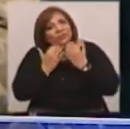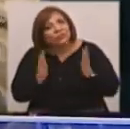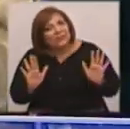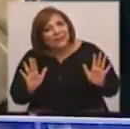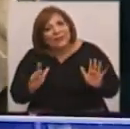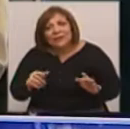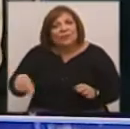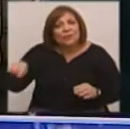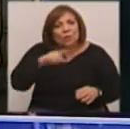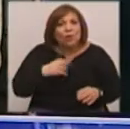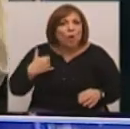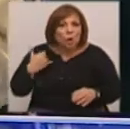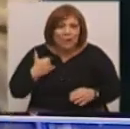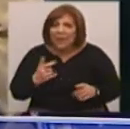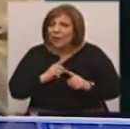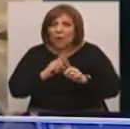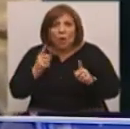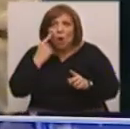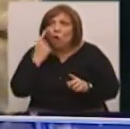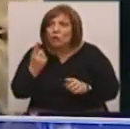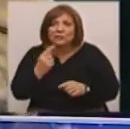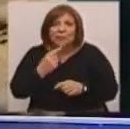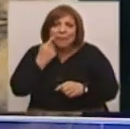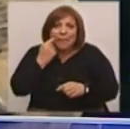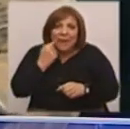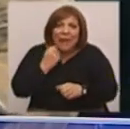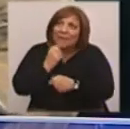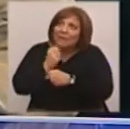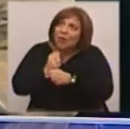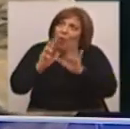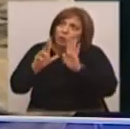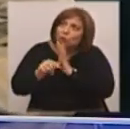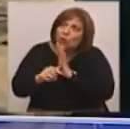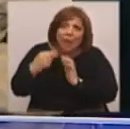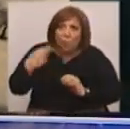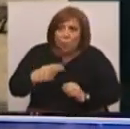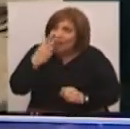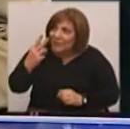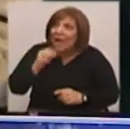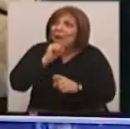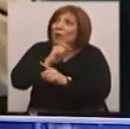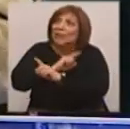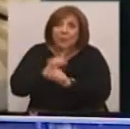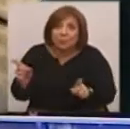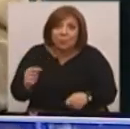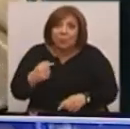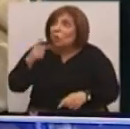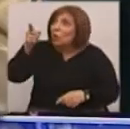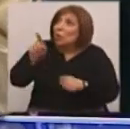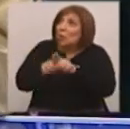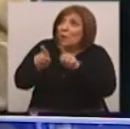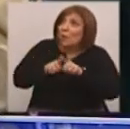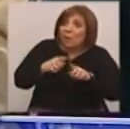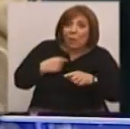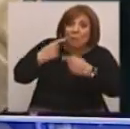muchachos jóvenes que no han conocido a su padre trabajar 8 horas ni a sus abuelos trabajar 8 horas. Entonces, para ellos viven en esas